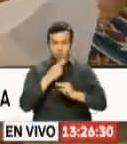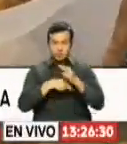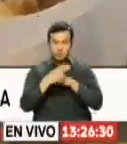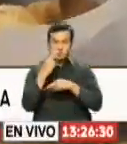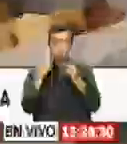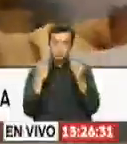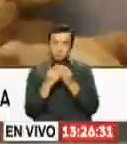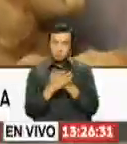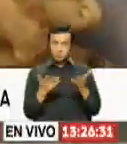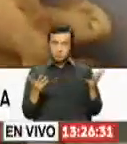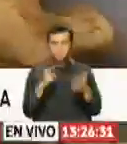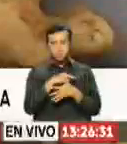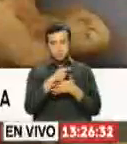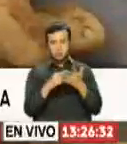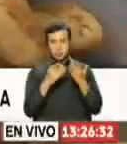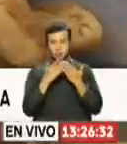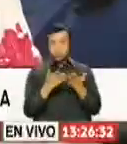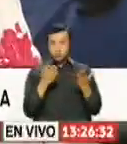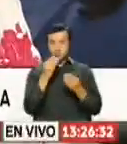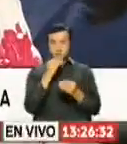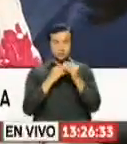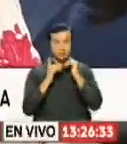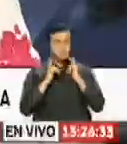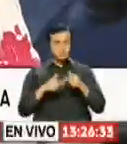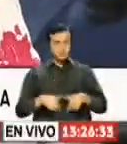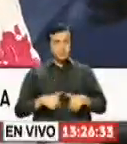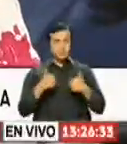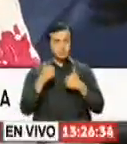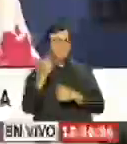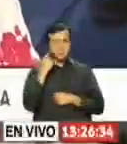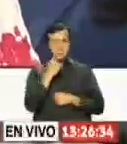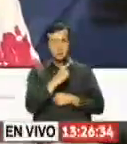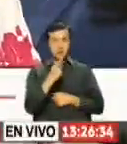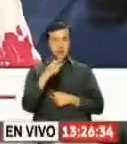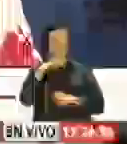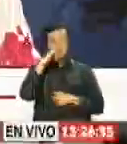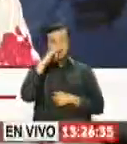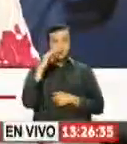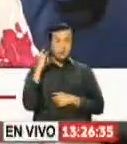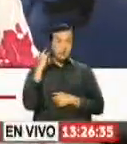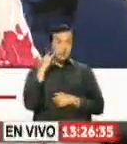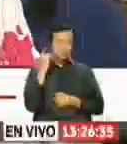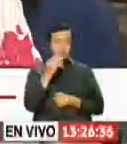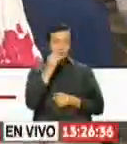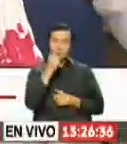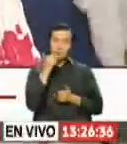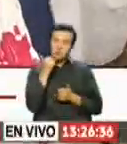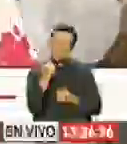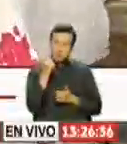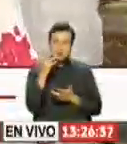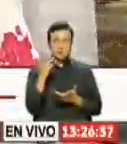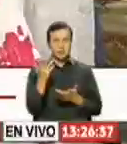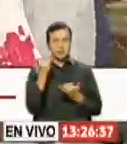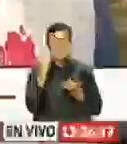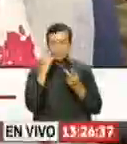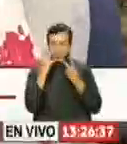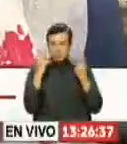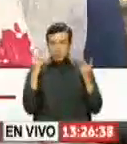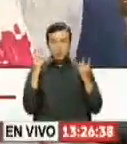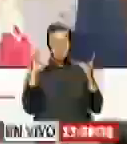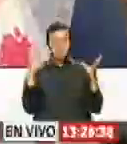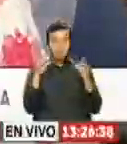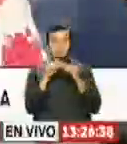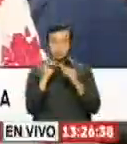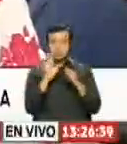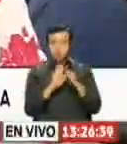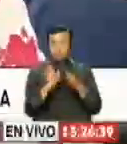emprendimientos a base de productos naturales y sanos. Para que no exista la desnutrición que actualmente se está viendo el fenómeno en